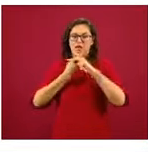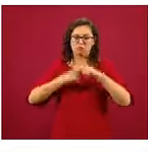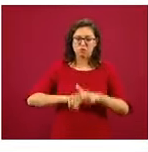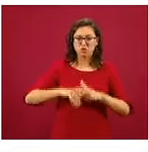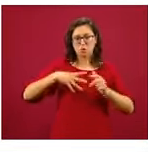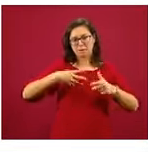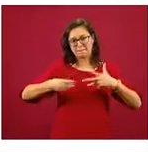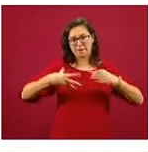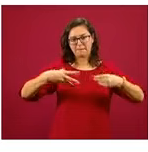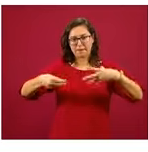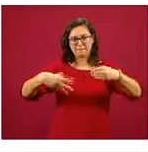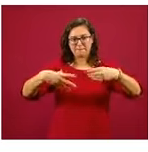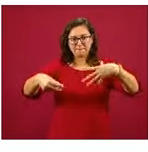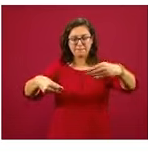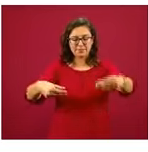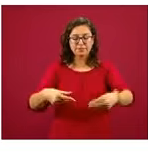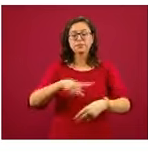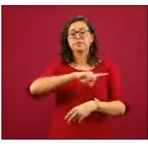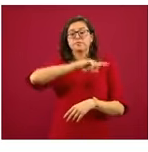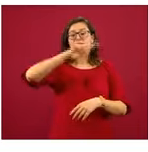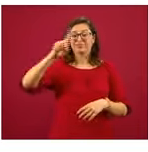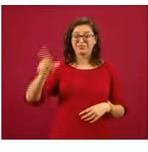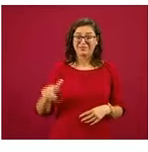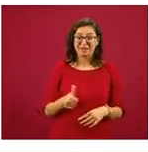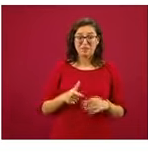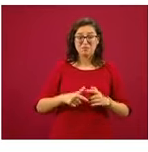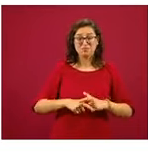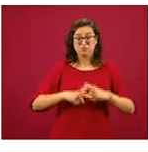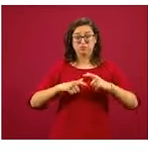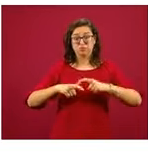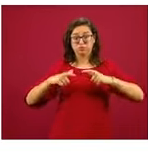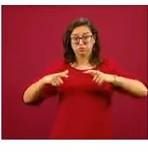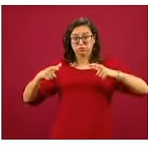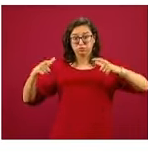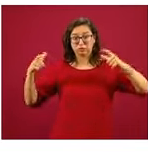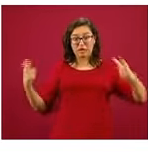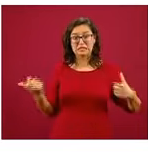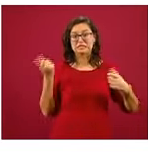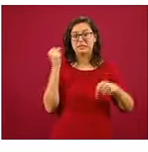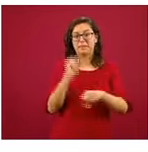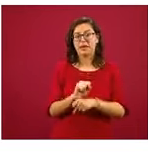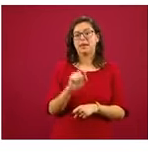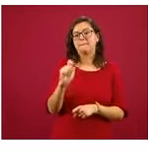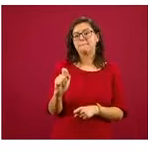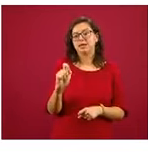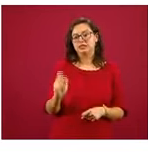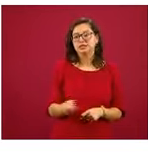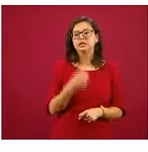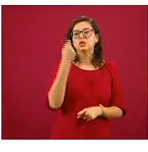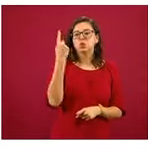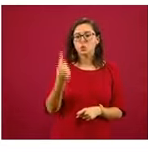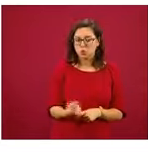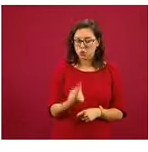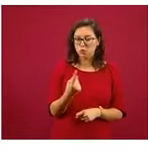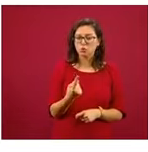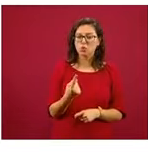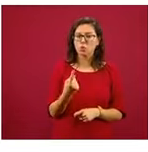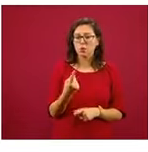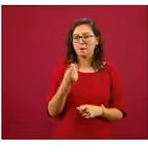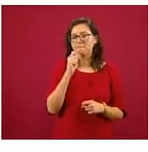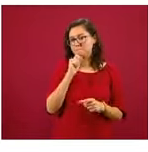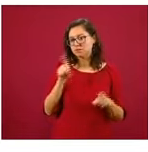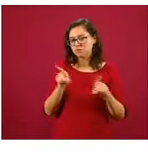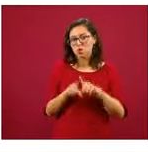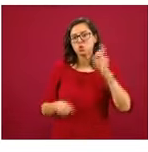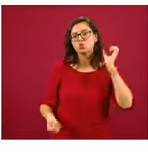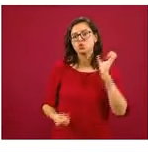elevación que en su momento se da hasta la semana 21. Si esto ahora lo vemos también con este nuevo insumo de información,